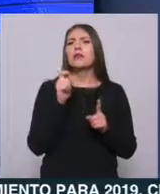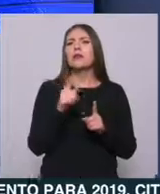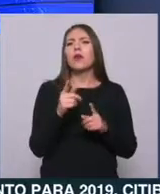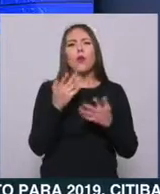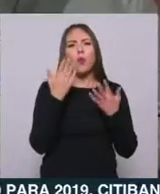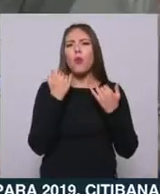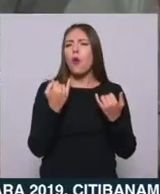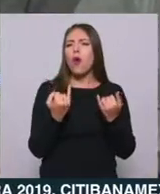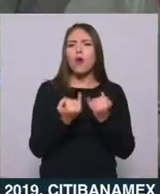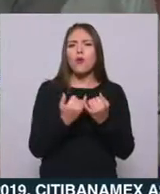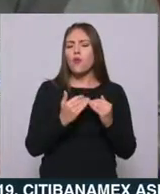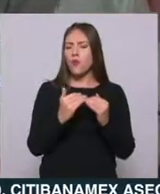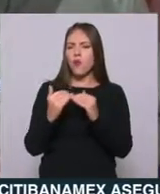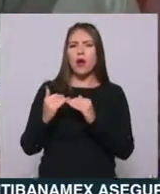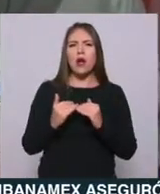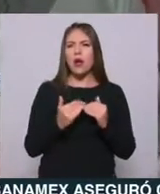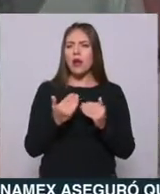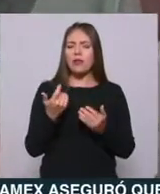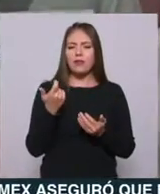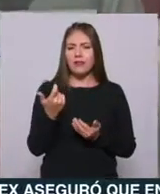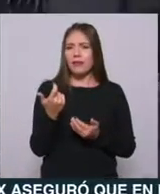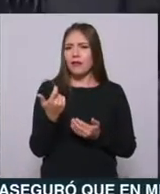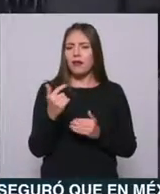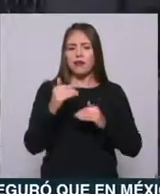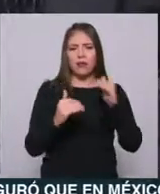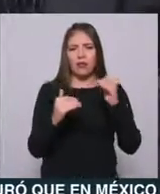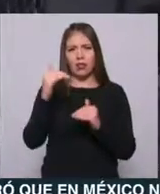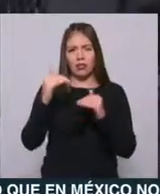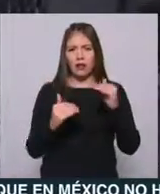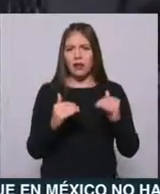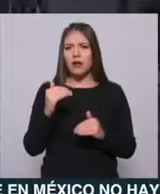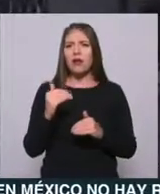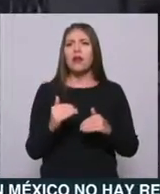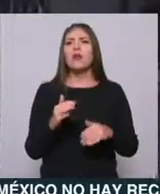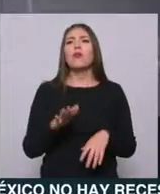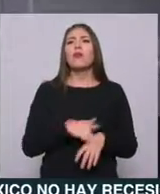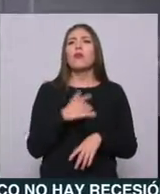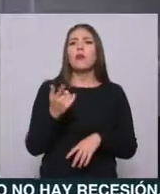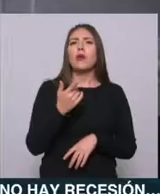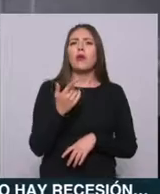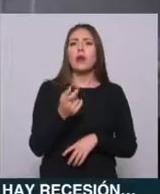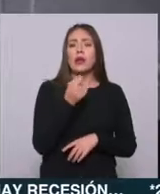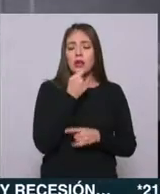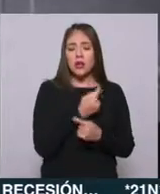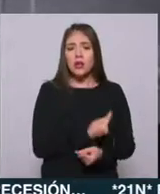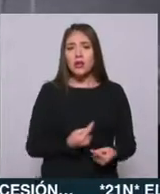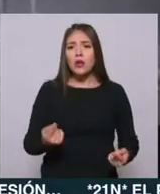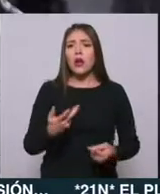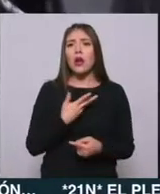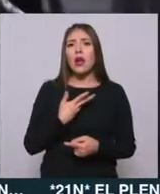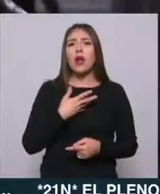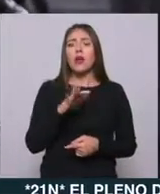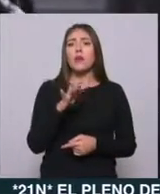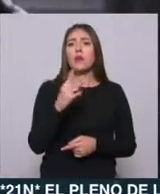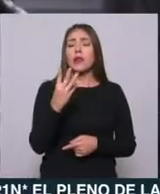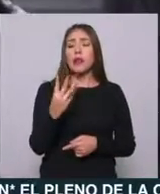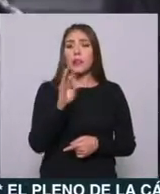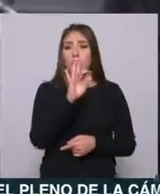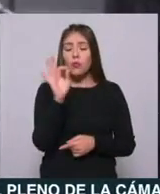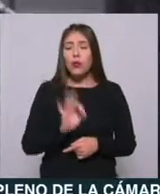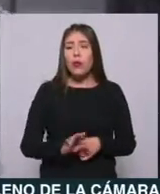desigualdad económica. Esto significa que tenemos al 53% de todos los niños, niñas y adolescentes en México en